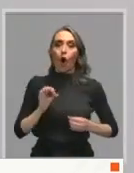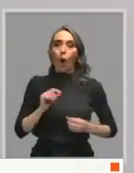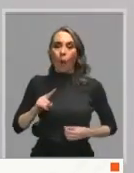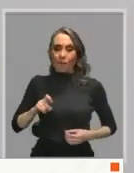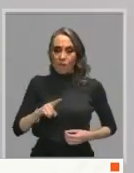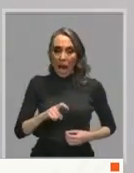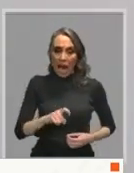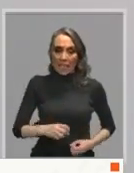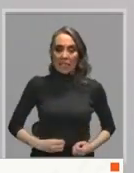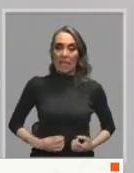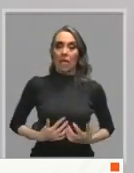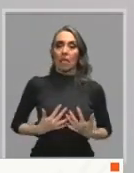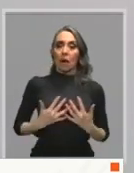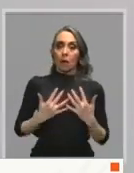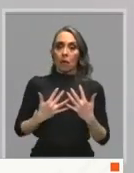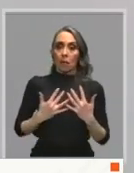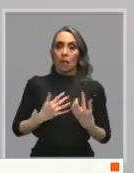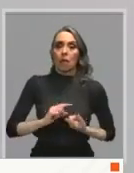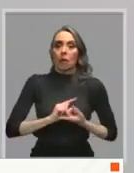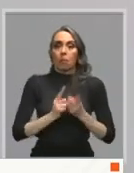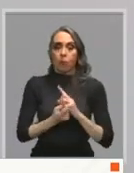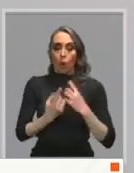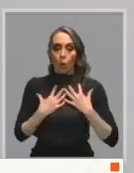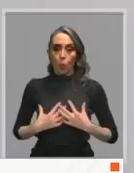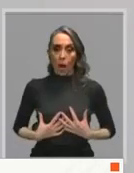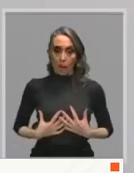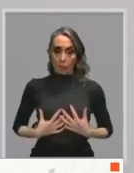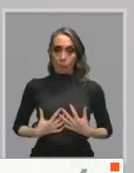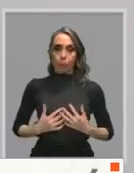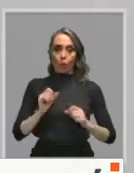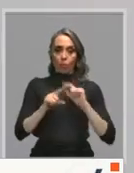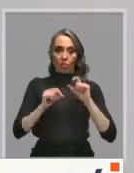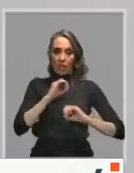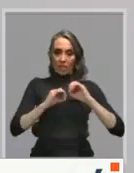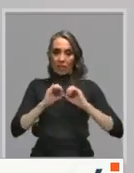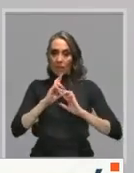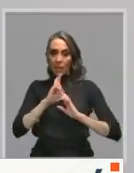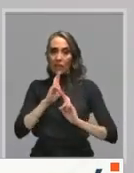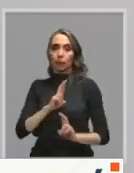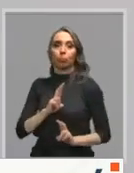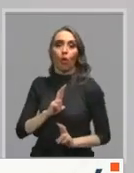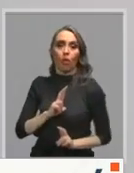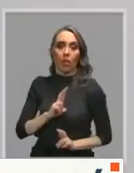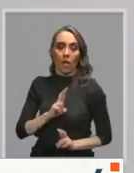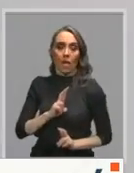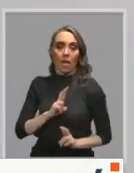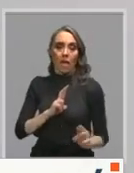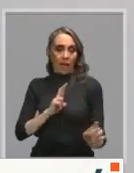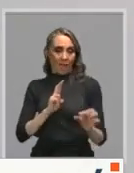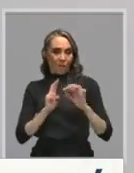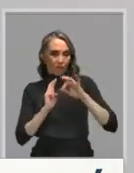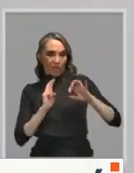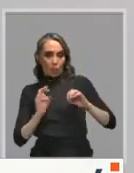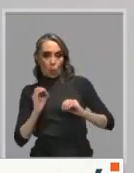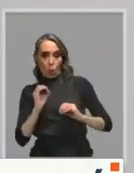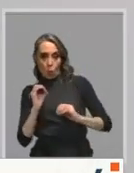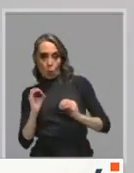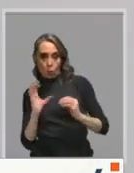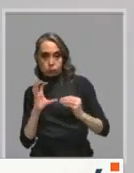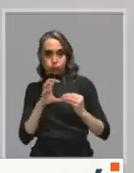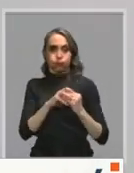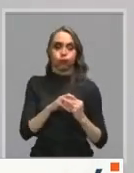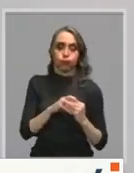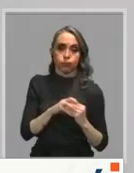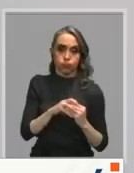bacteriana, son capaces de gatillar una respuesta del sistema inmunológico en donde los anticuerpos atacan no solamente